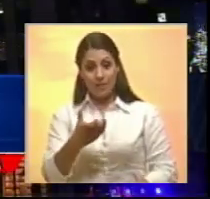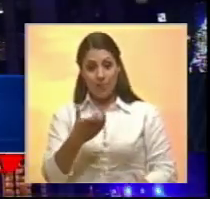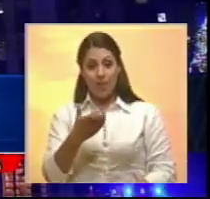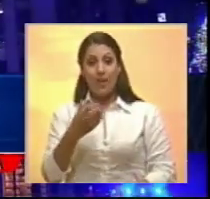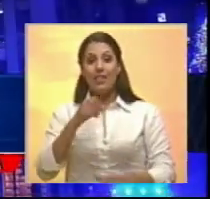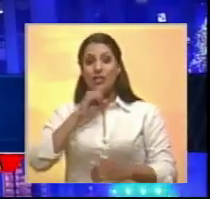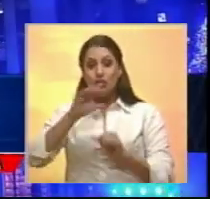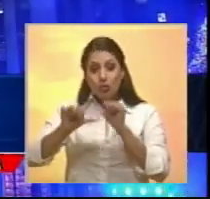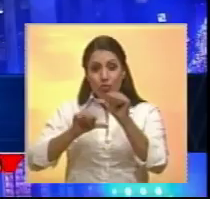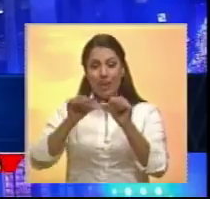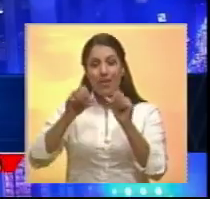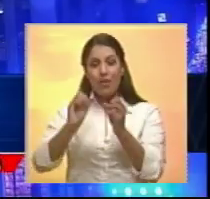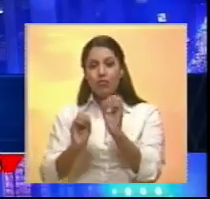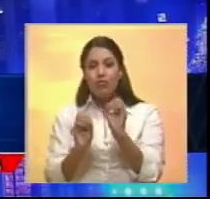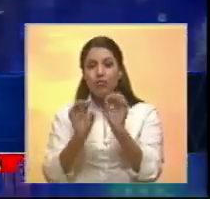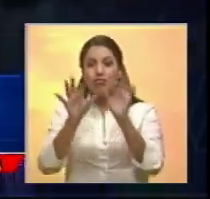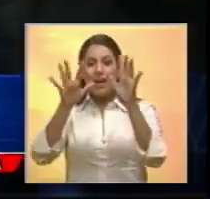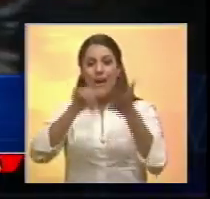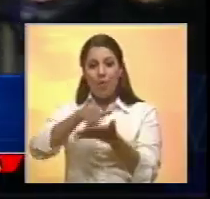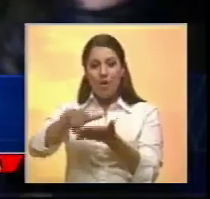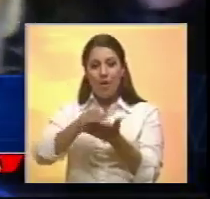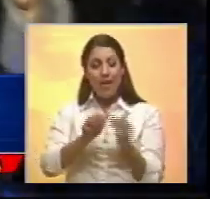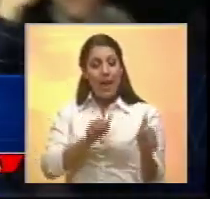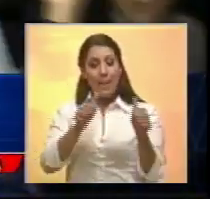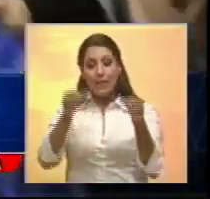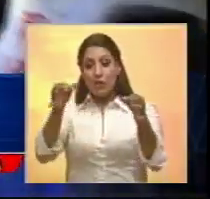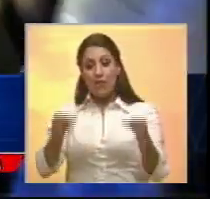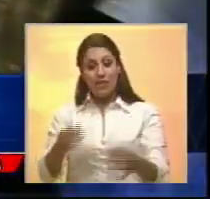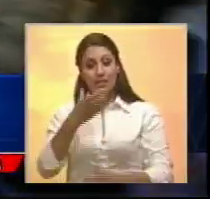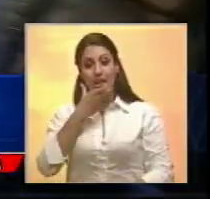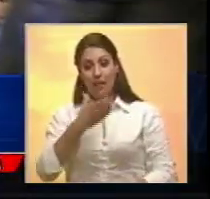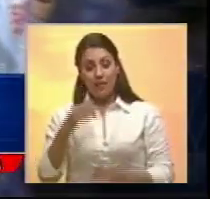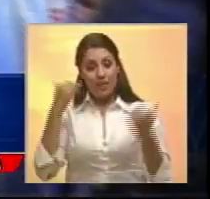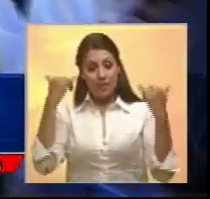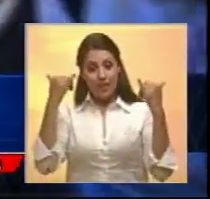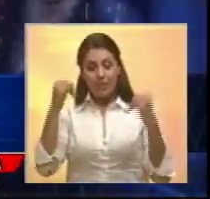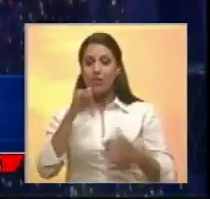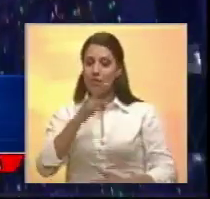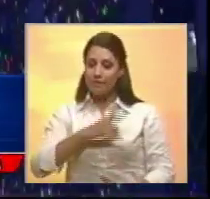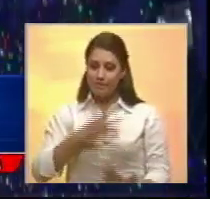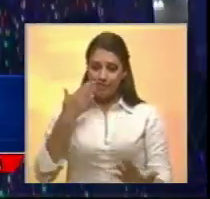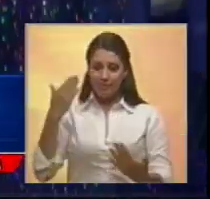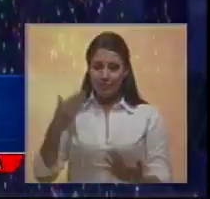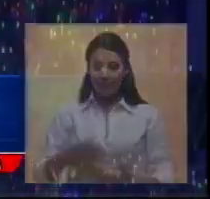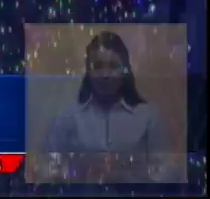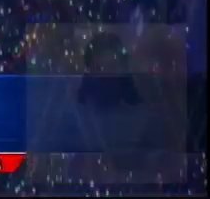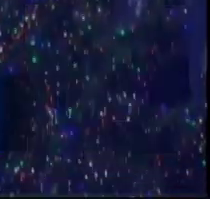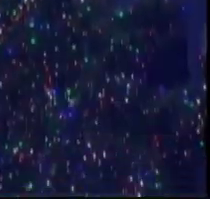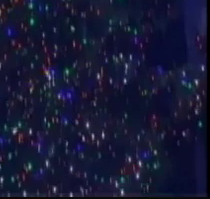Con tradicional encendido neoyorquino dieron inicio a las fiestas decembrinas. Los detalles en breve.